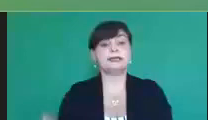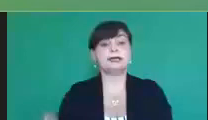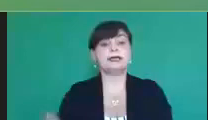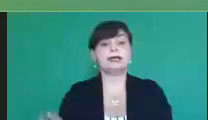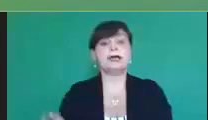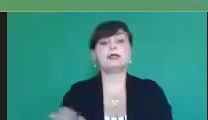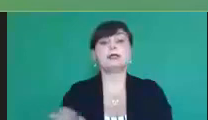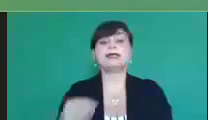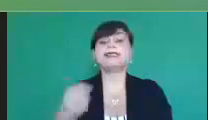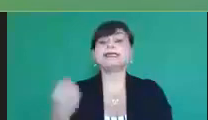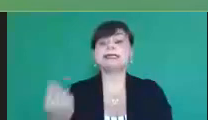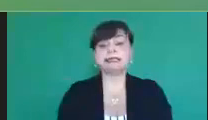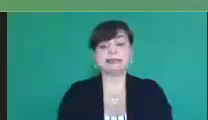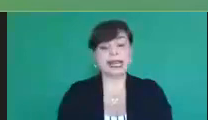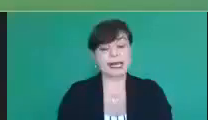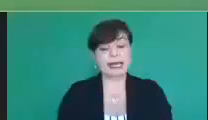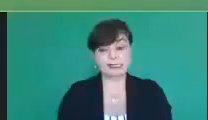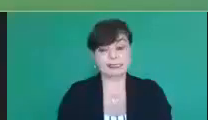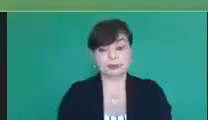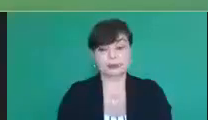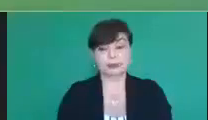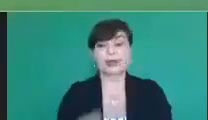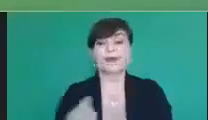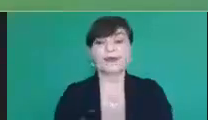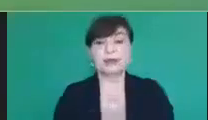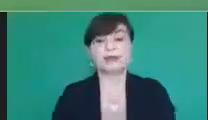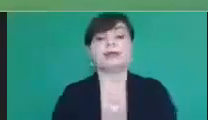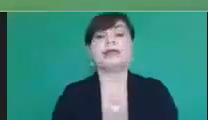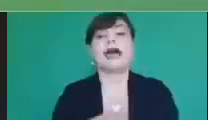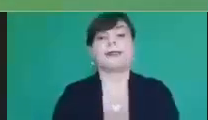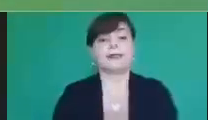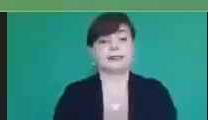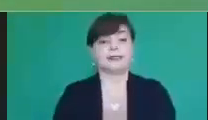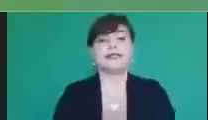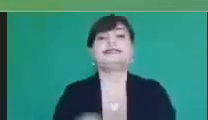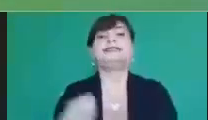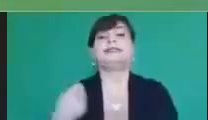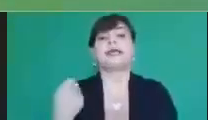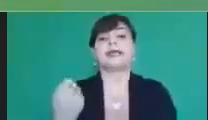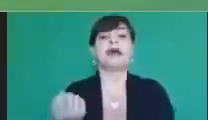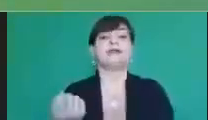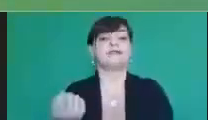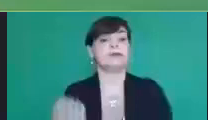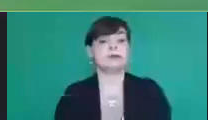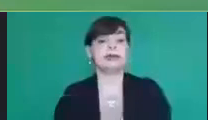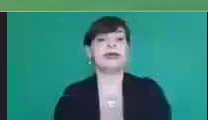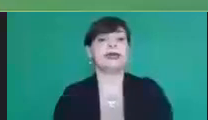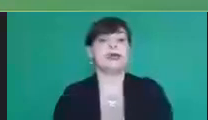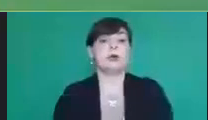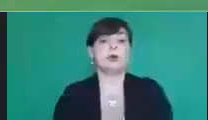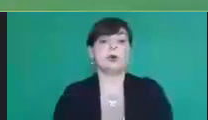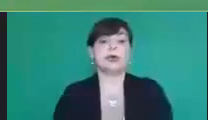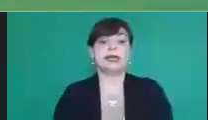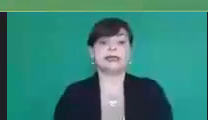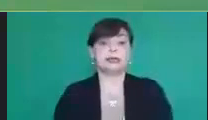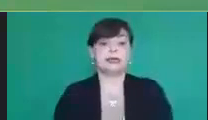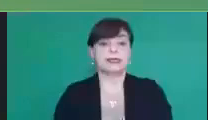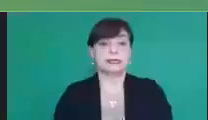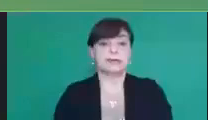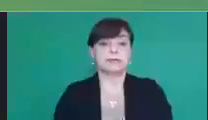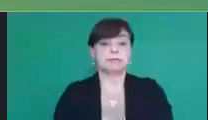del caso, sí existe el riesgo de que una persona a nivel nacional se llegue a enfermar por esta